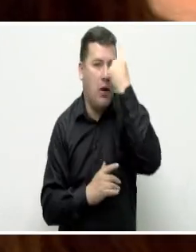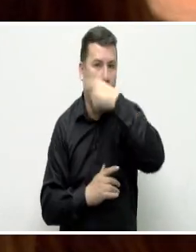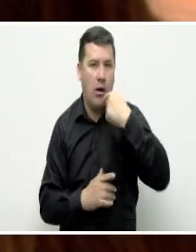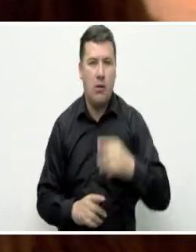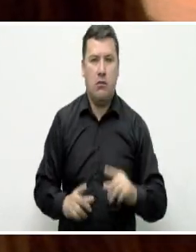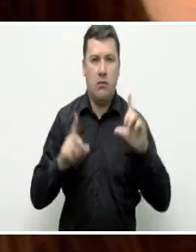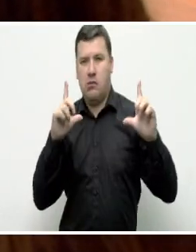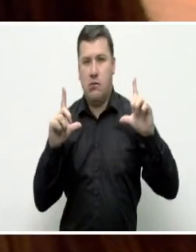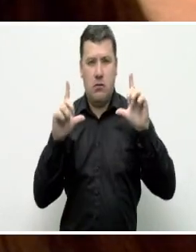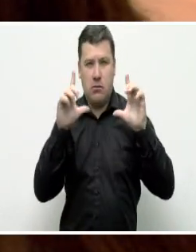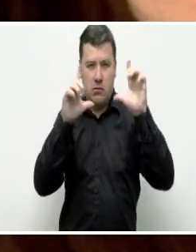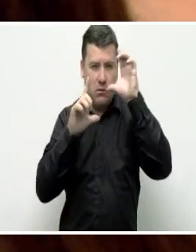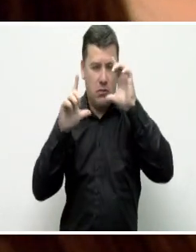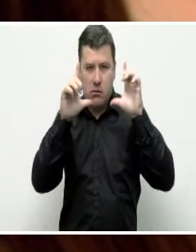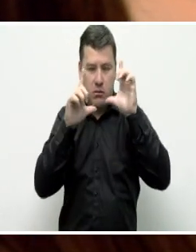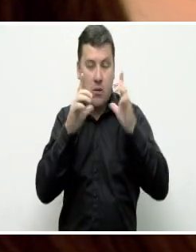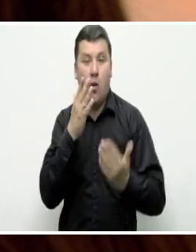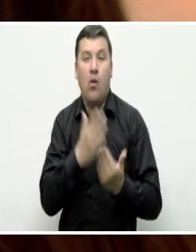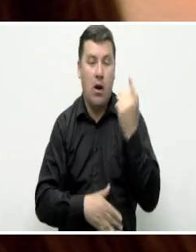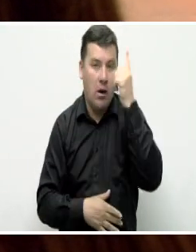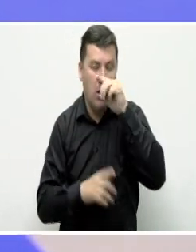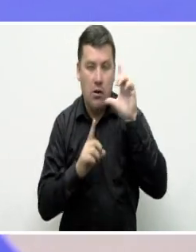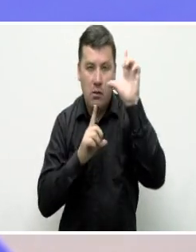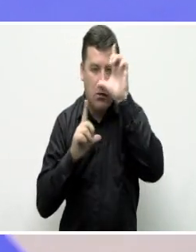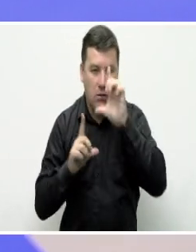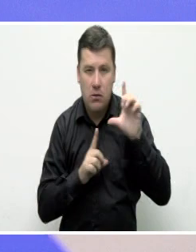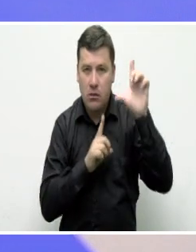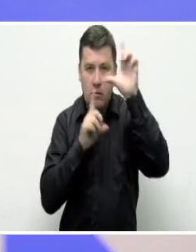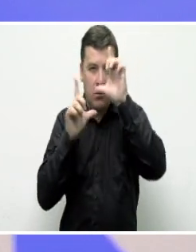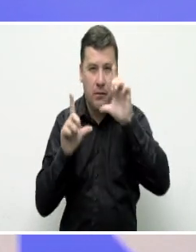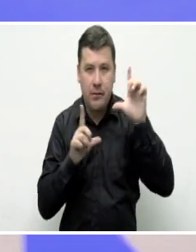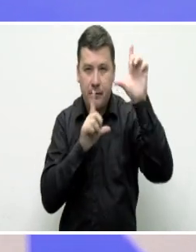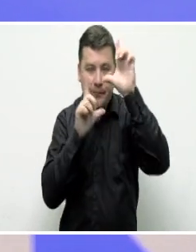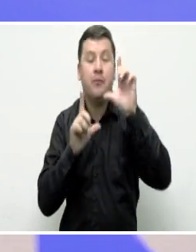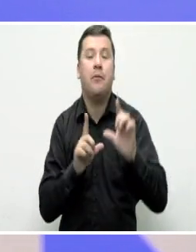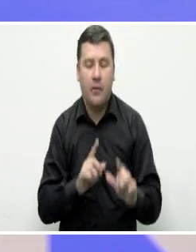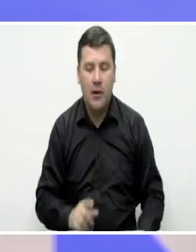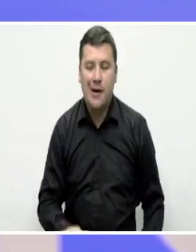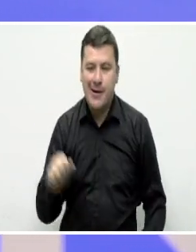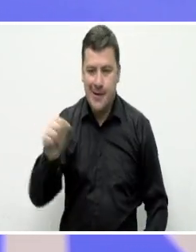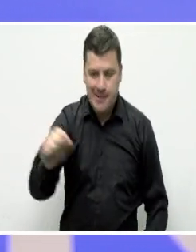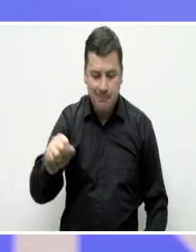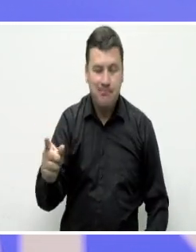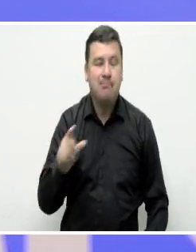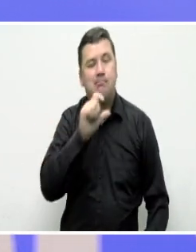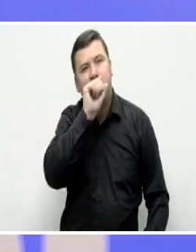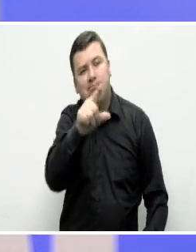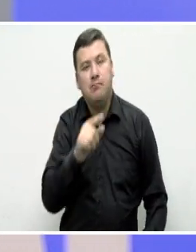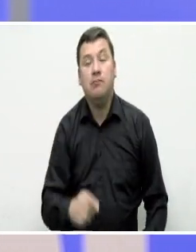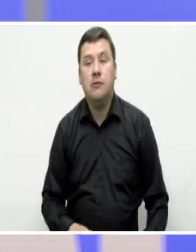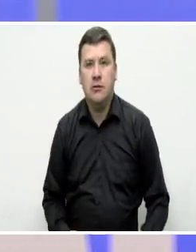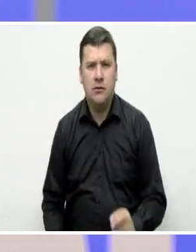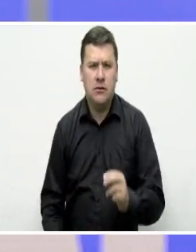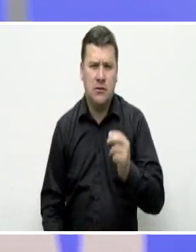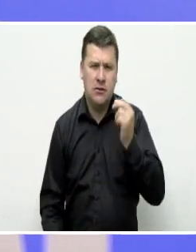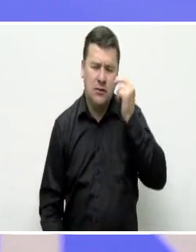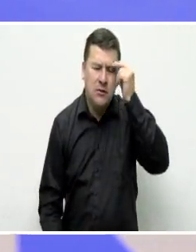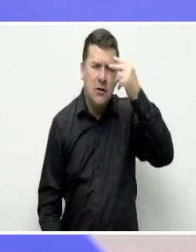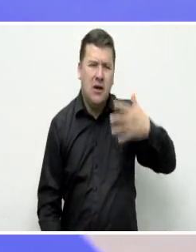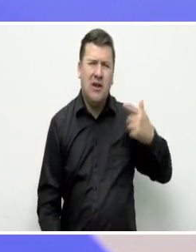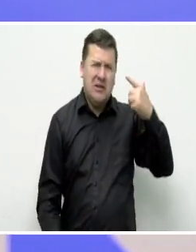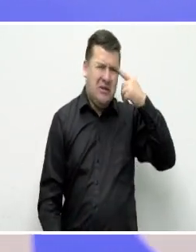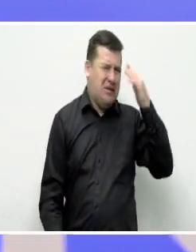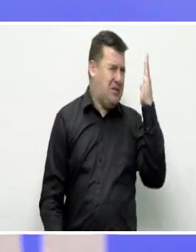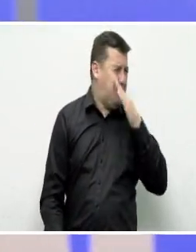gracias. Bueno, mil gracias. Sí, la biometría dactilar ha sido un hito en la historia de